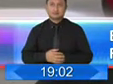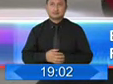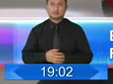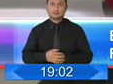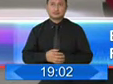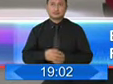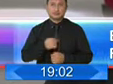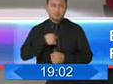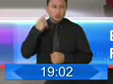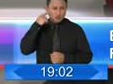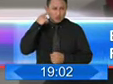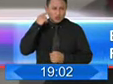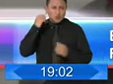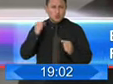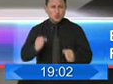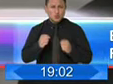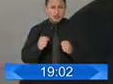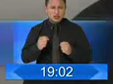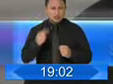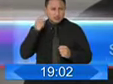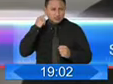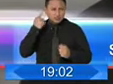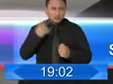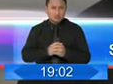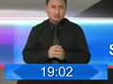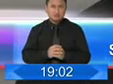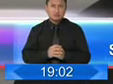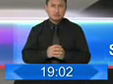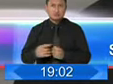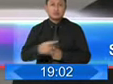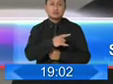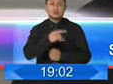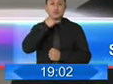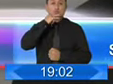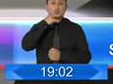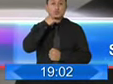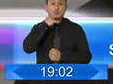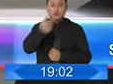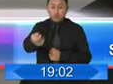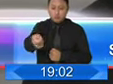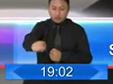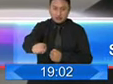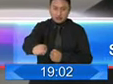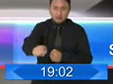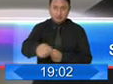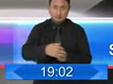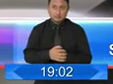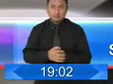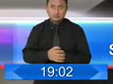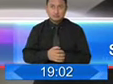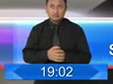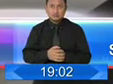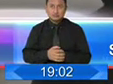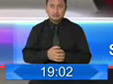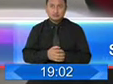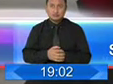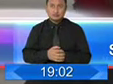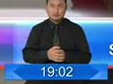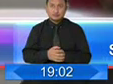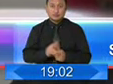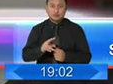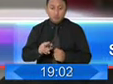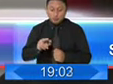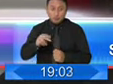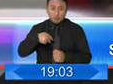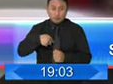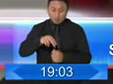un sonido que venía por ya apagar la ref. Cuando apaga la ref, cuando me pego 2 pasos,